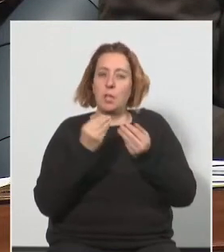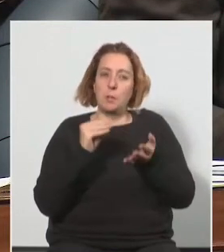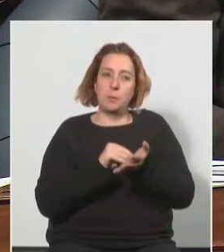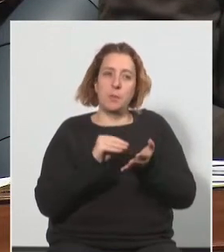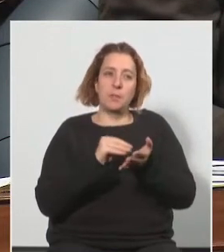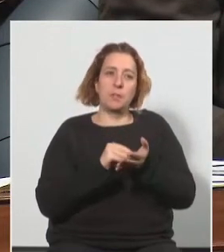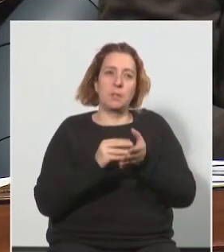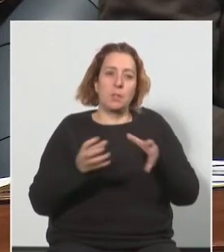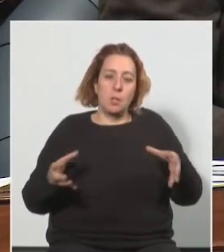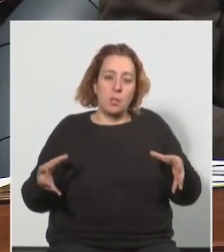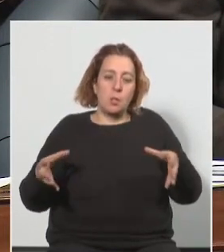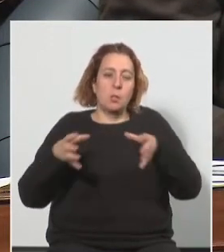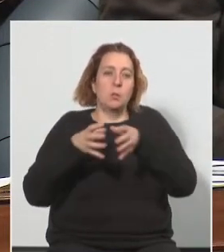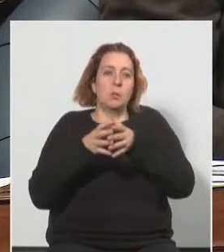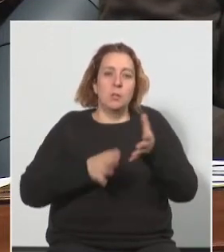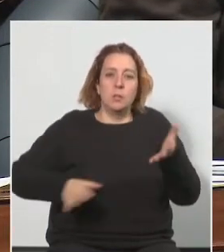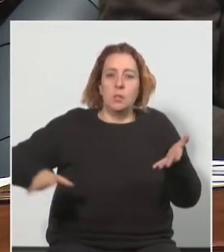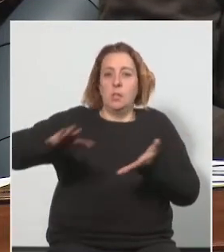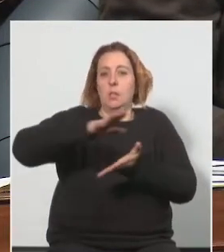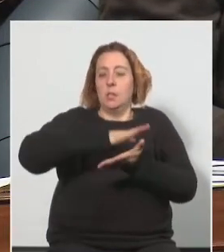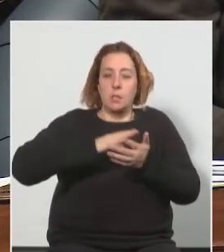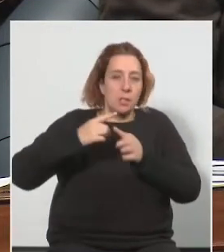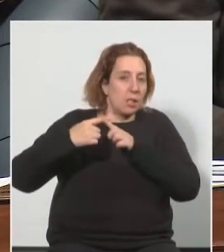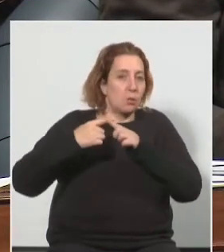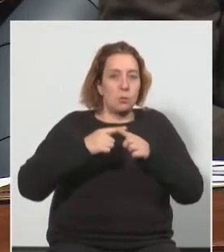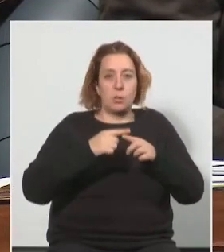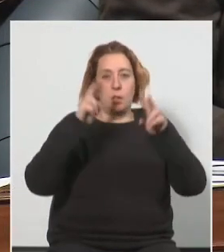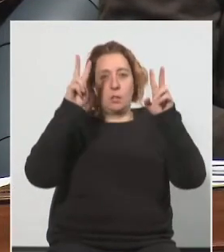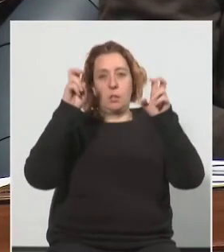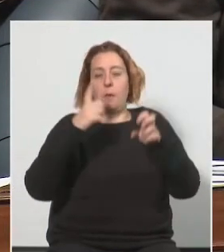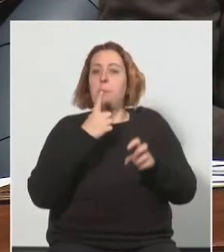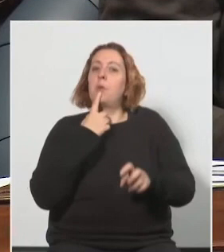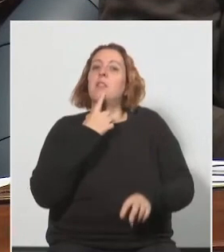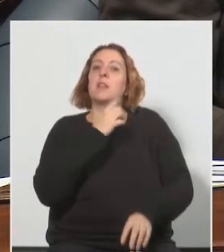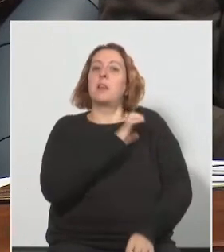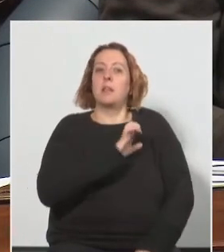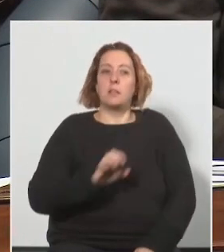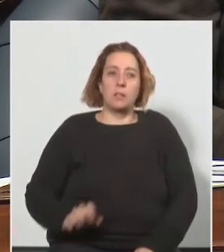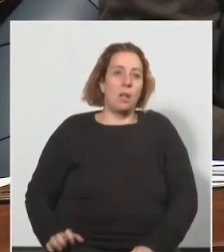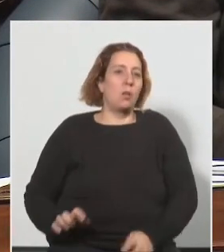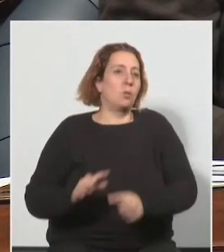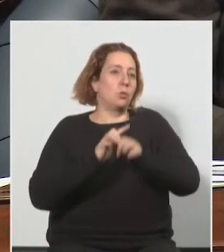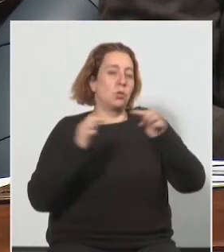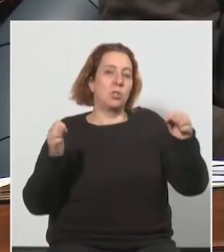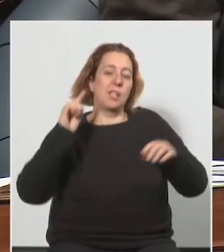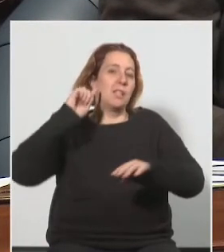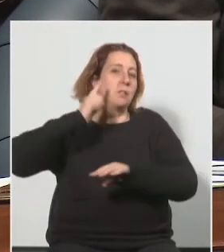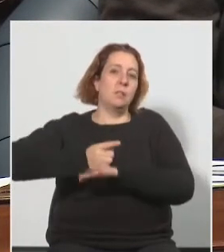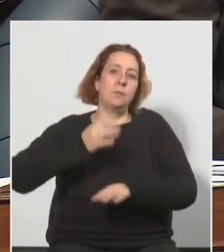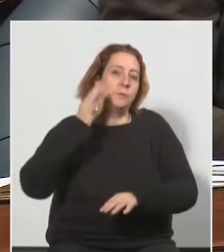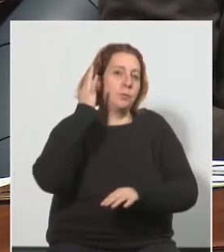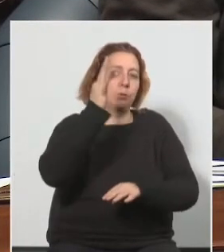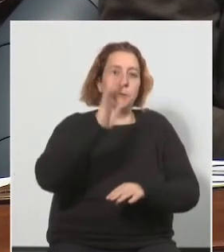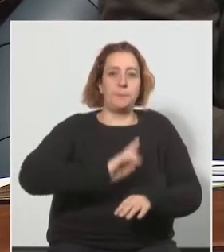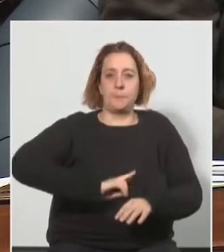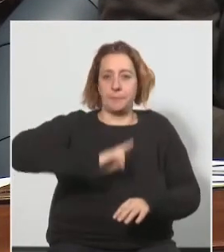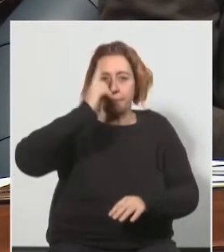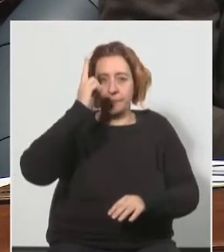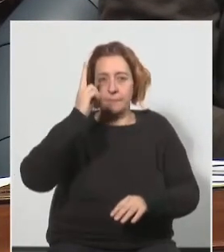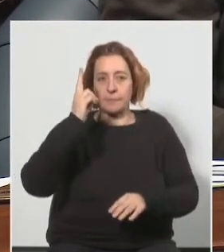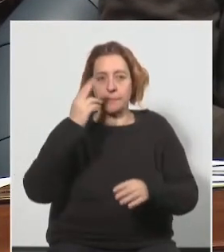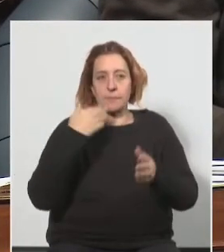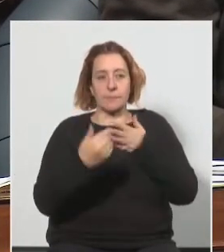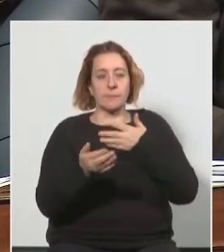la conformación de un ámbito donde se discutan las políticas de Estado, aquello que va a decidir el futuro del país